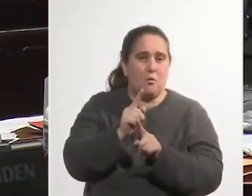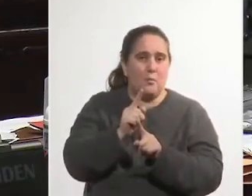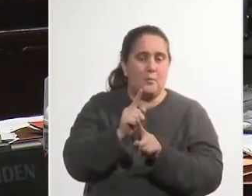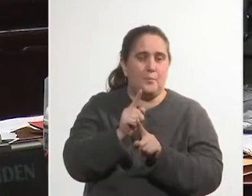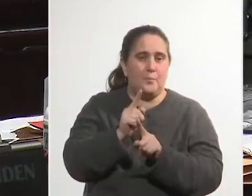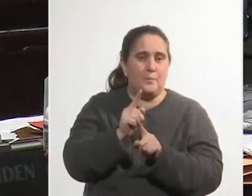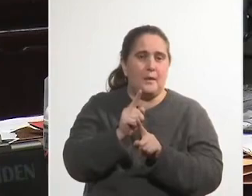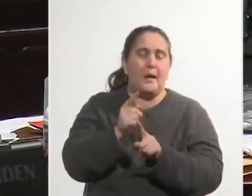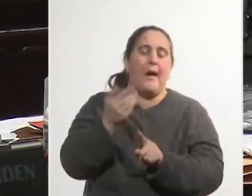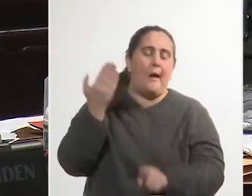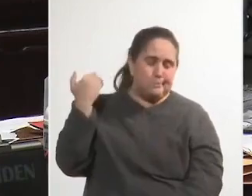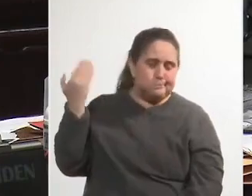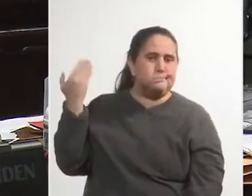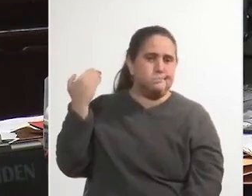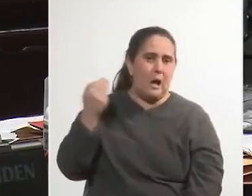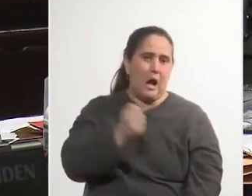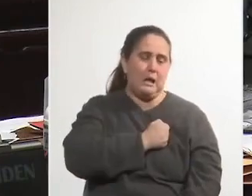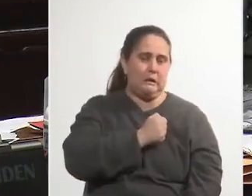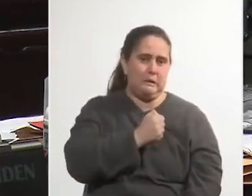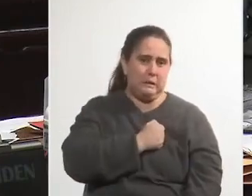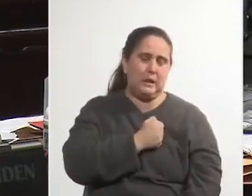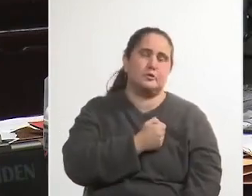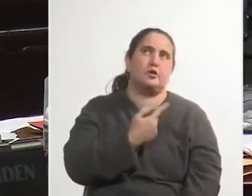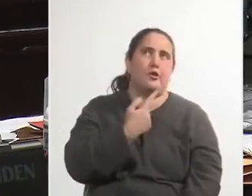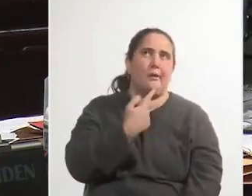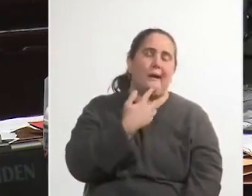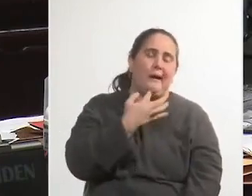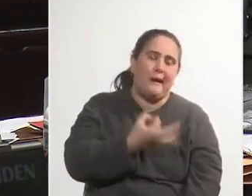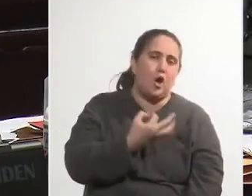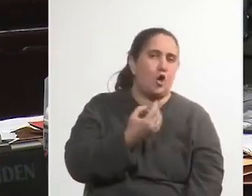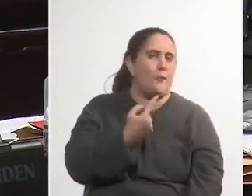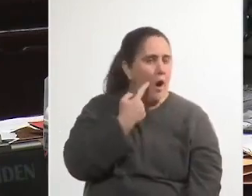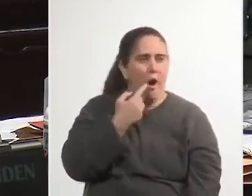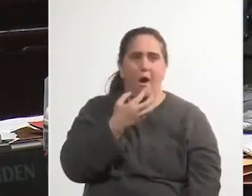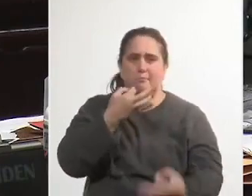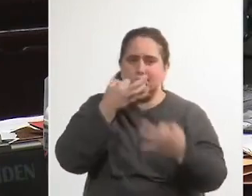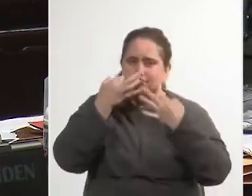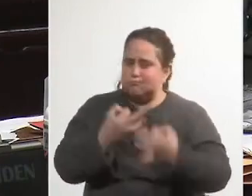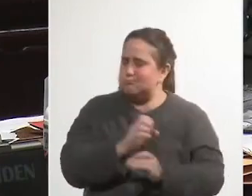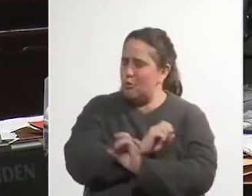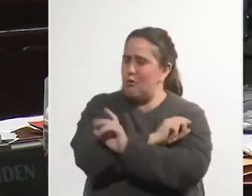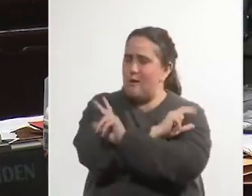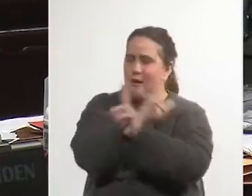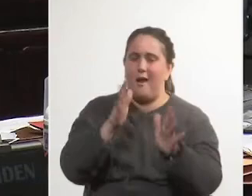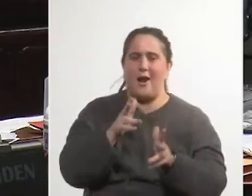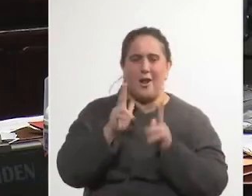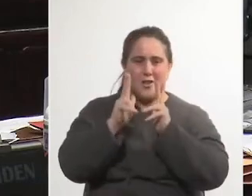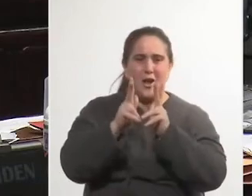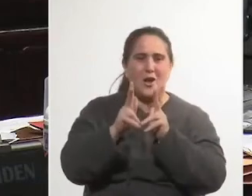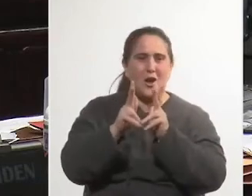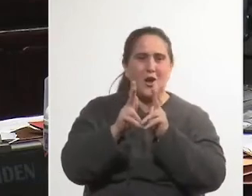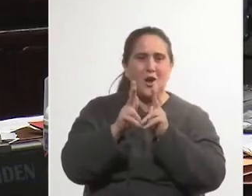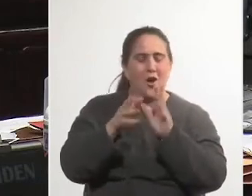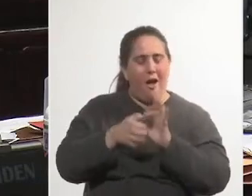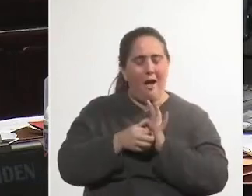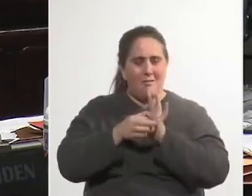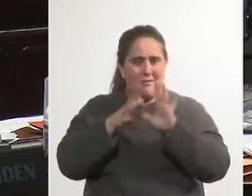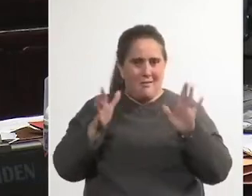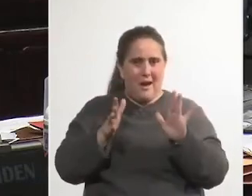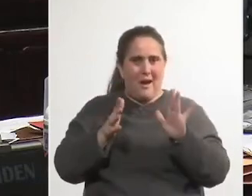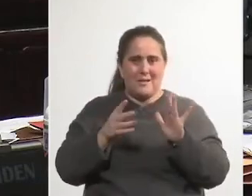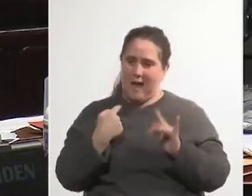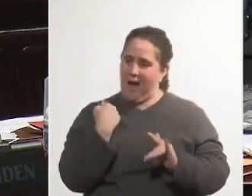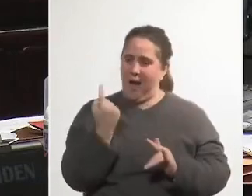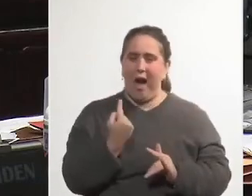esa clásica, yo diría, puntería señalaba la soberanía particular